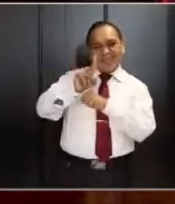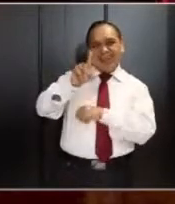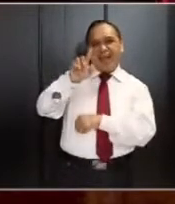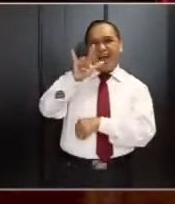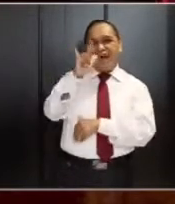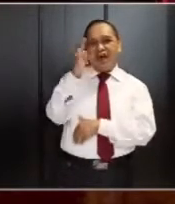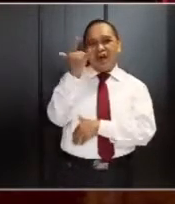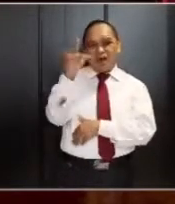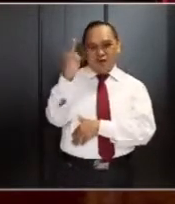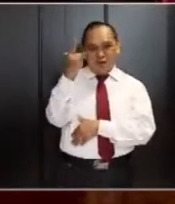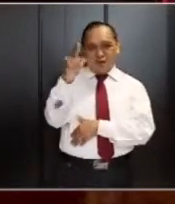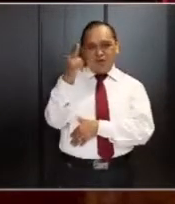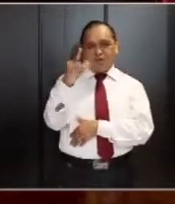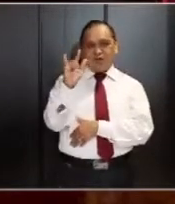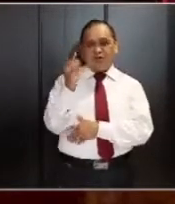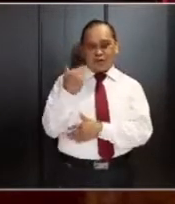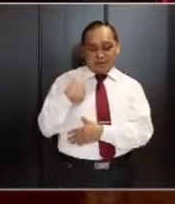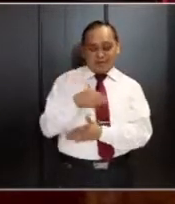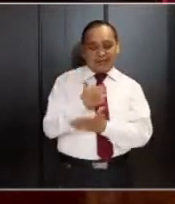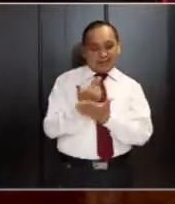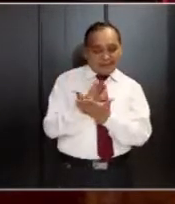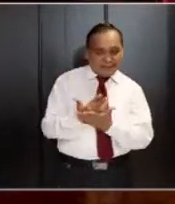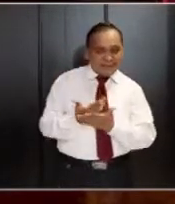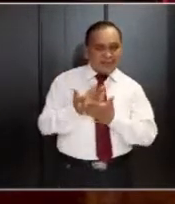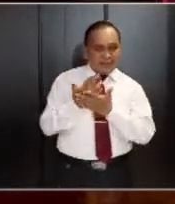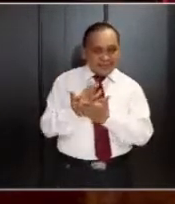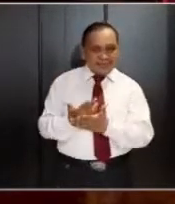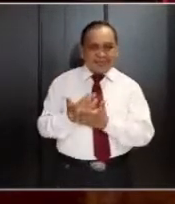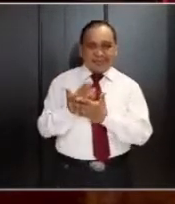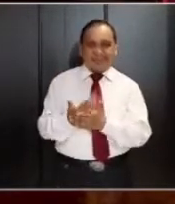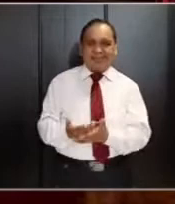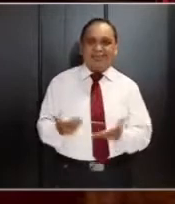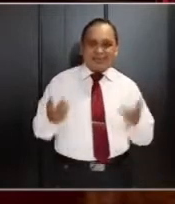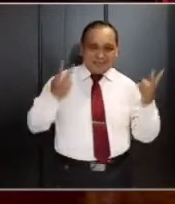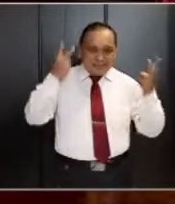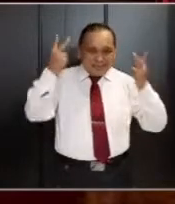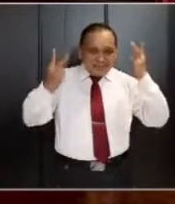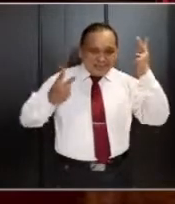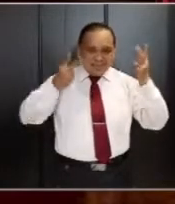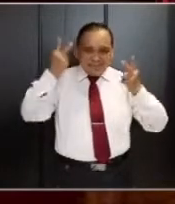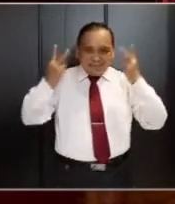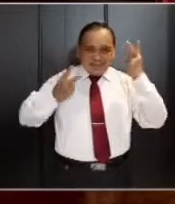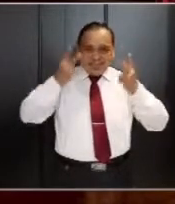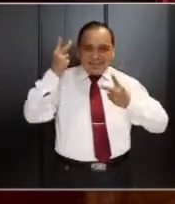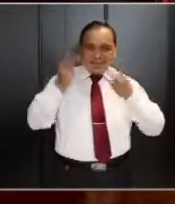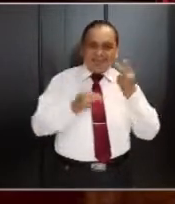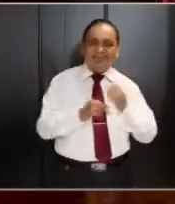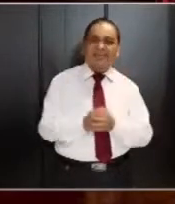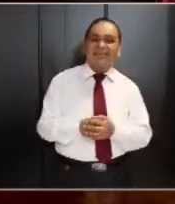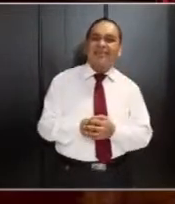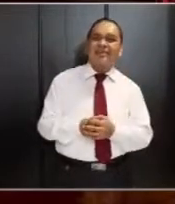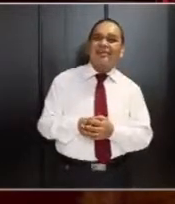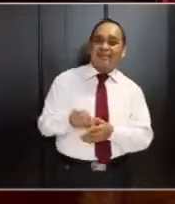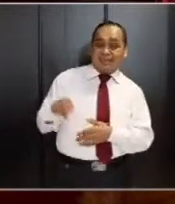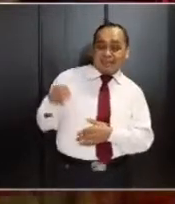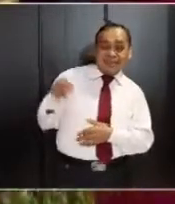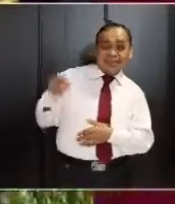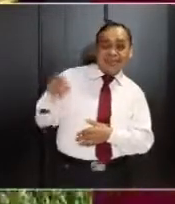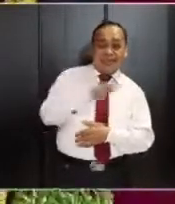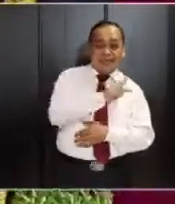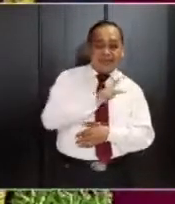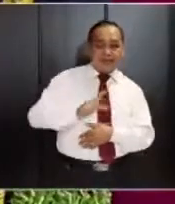aquí lo esperaremos con mucho gusto, y pues esta visita a la embajada con el presidente y